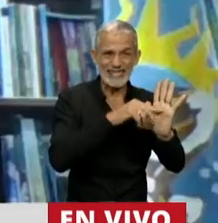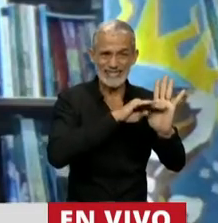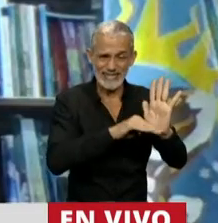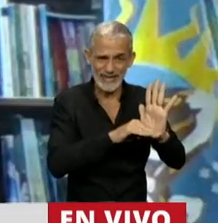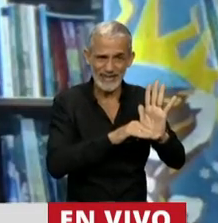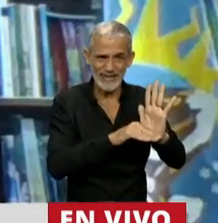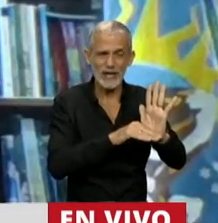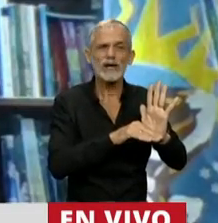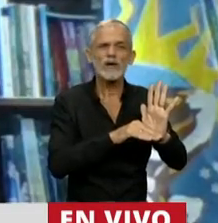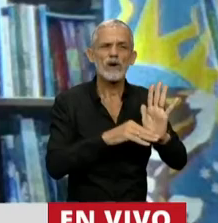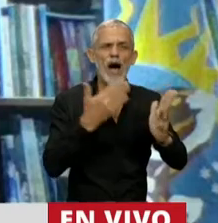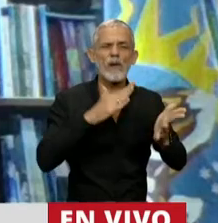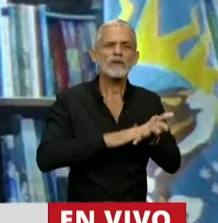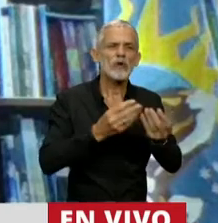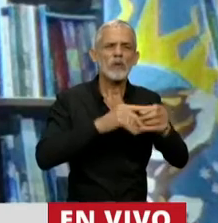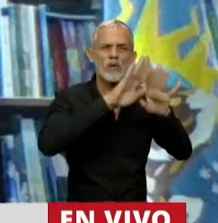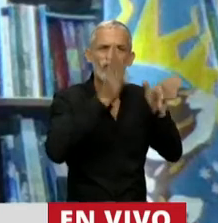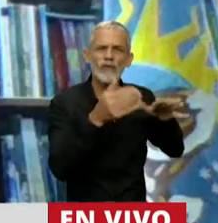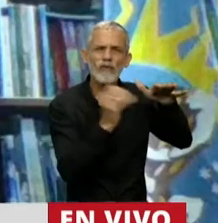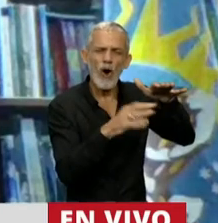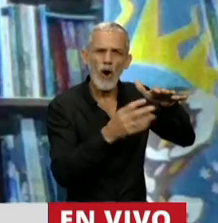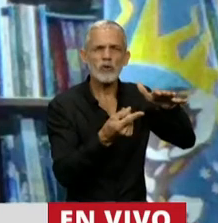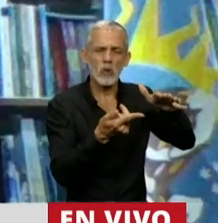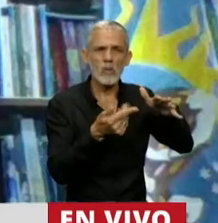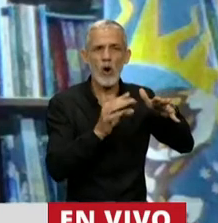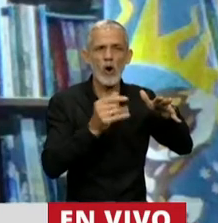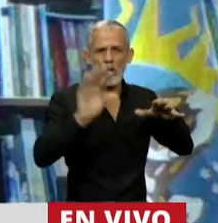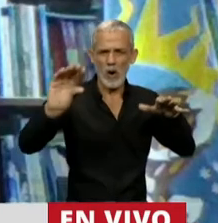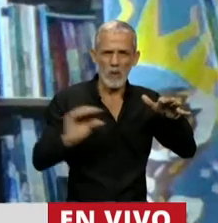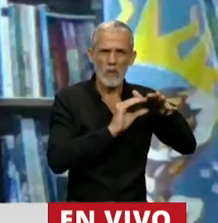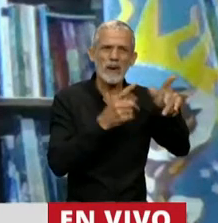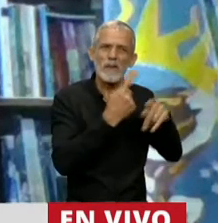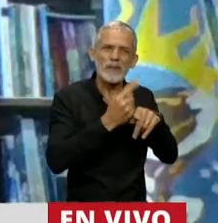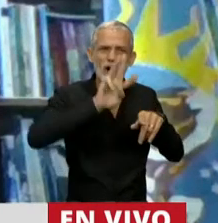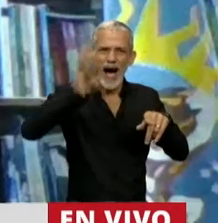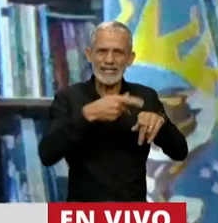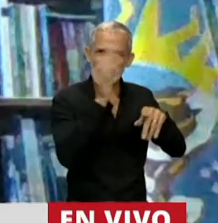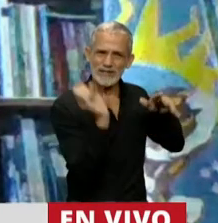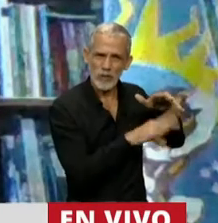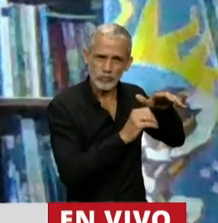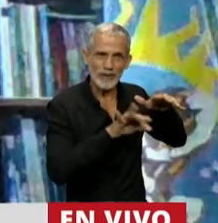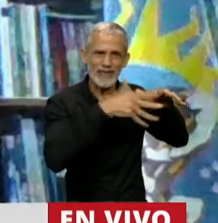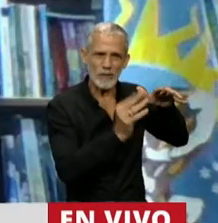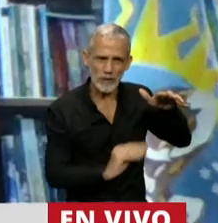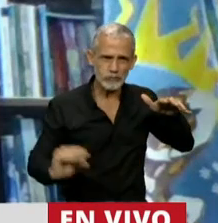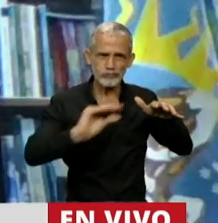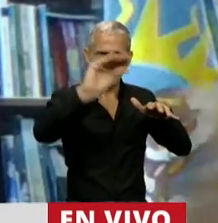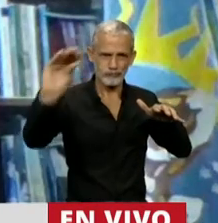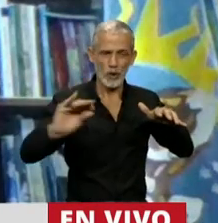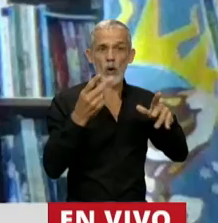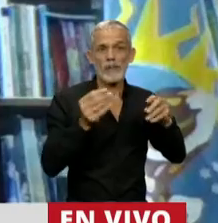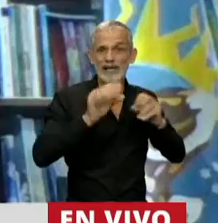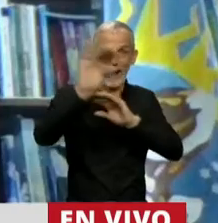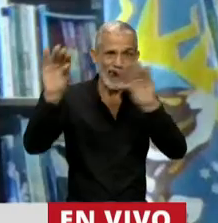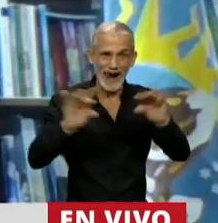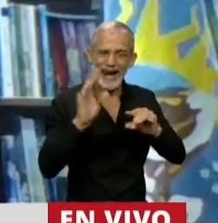que hablaba del Fondo Federal Solidario, o la precoparticipación del ANSES, o las cajas provisionales de la provincia no transferida, etcétera,